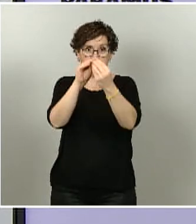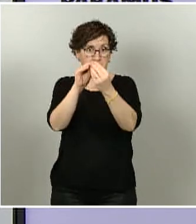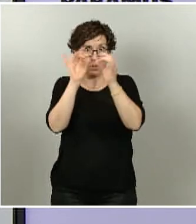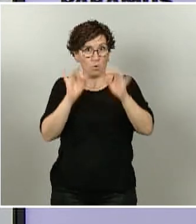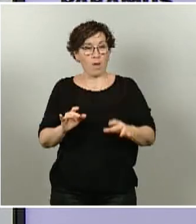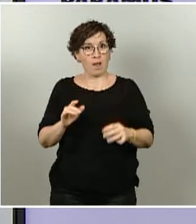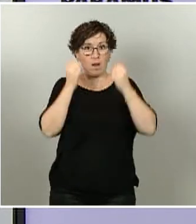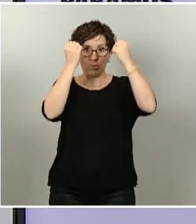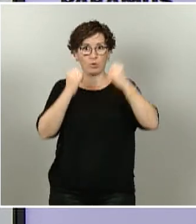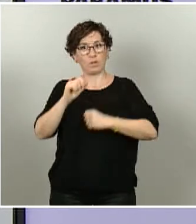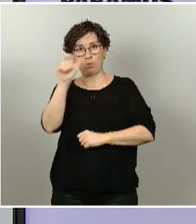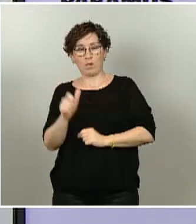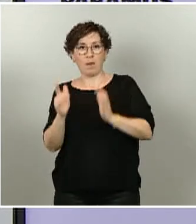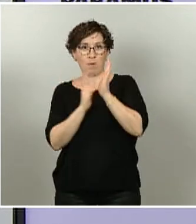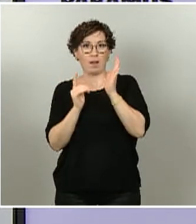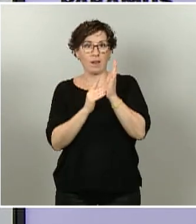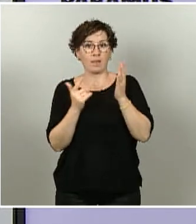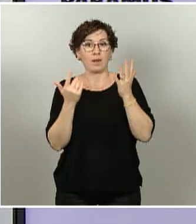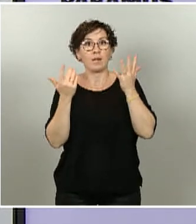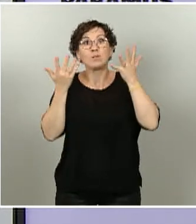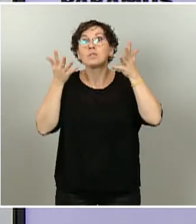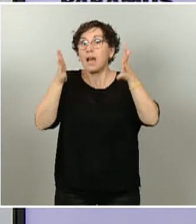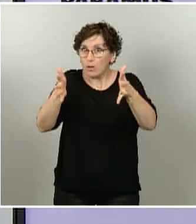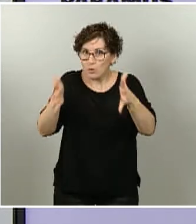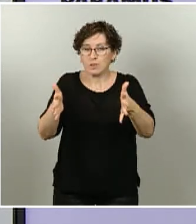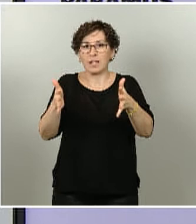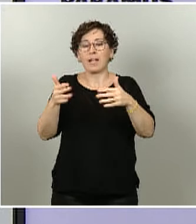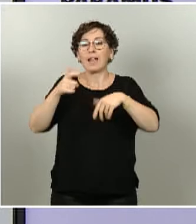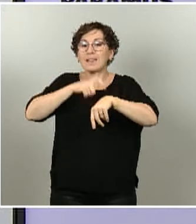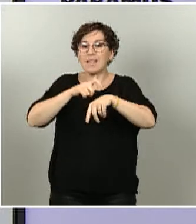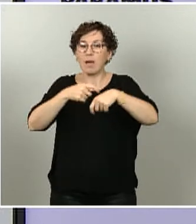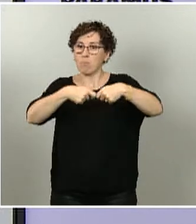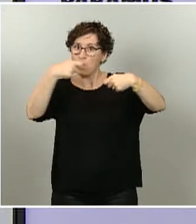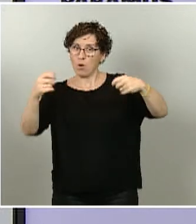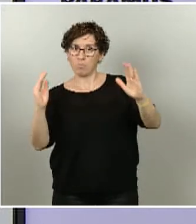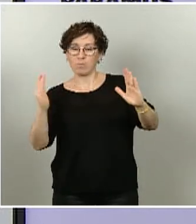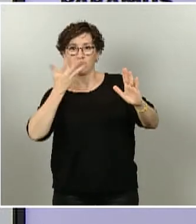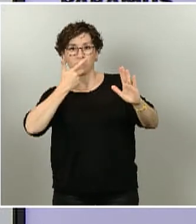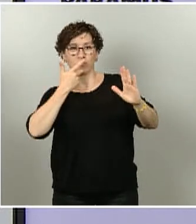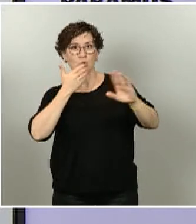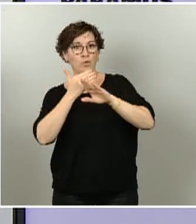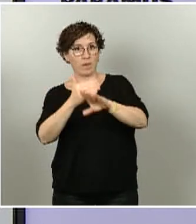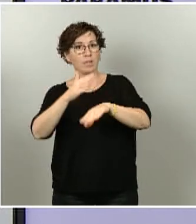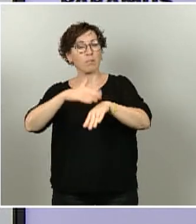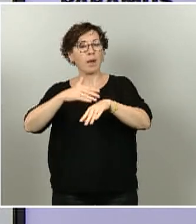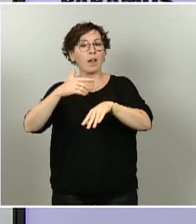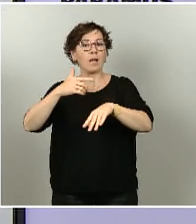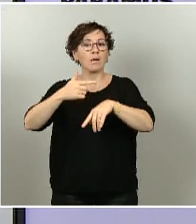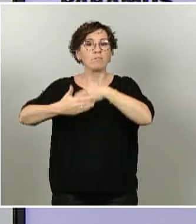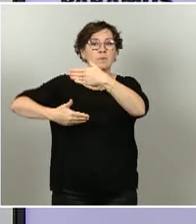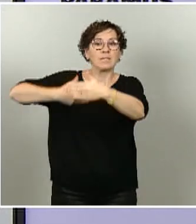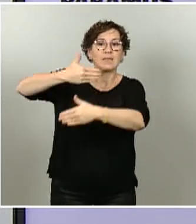y esto hace aconsejable estar un periodo de tiempo suficiente para ver aquellos efectos que pudiera tener la progresión de fase en